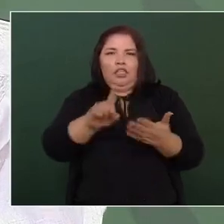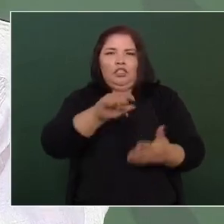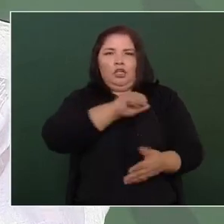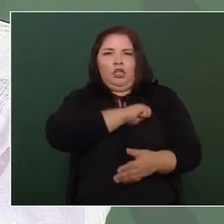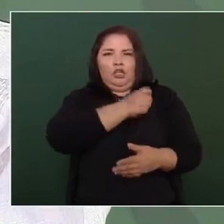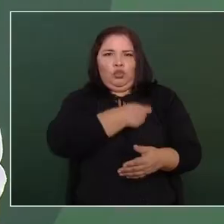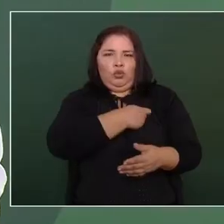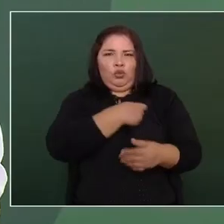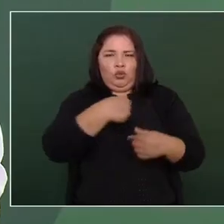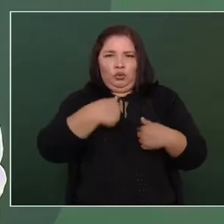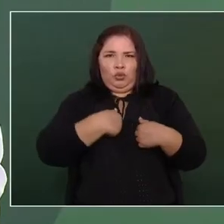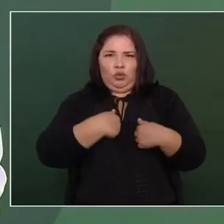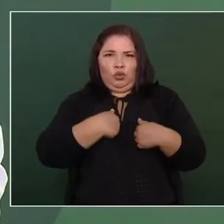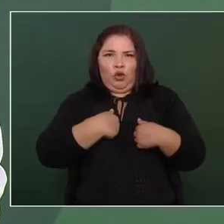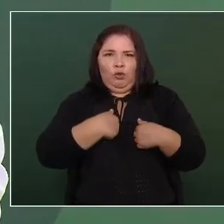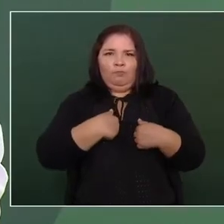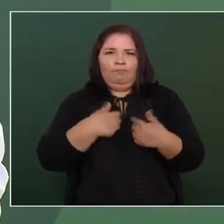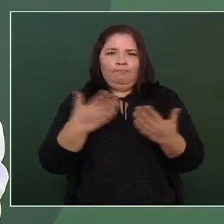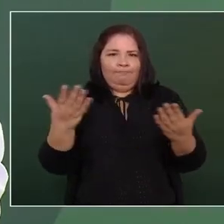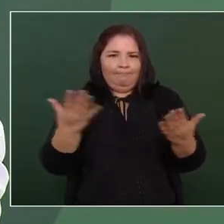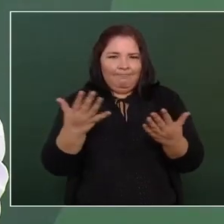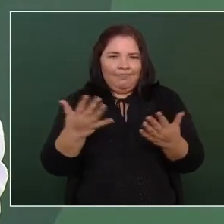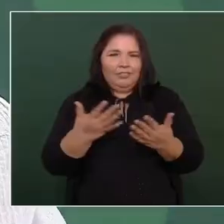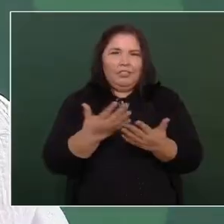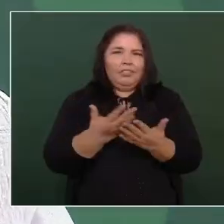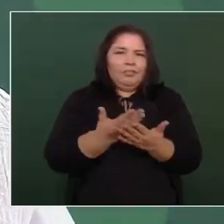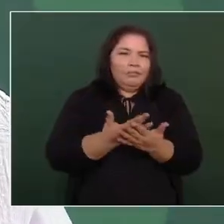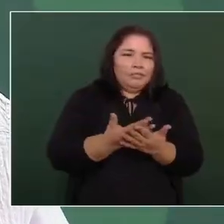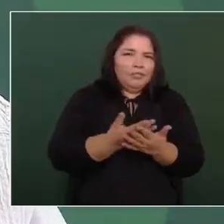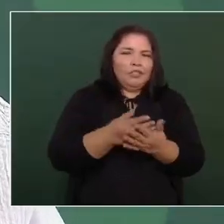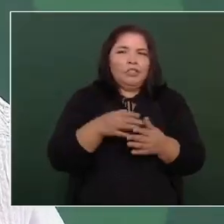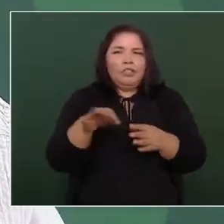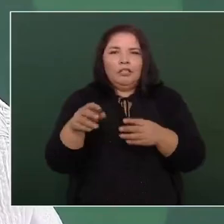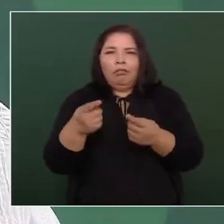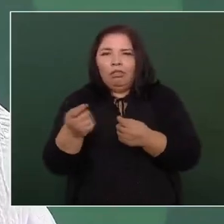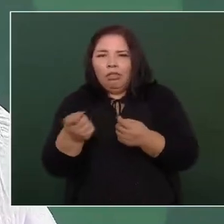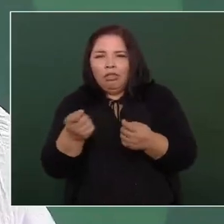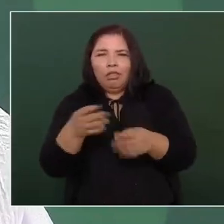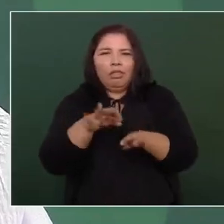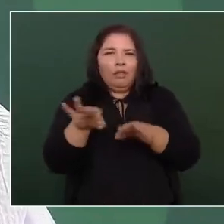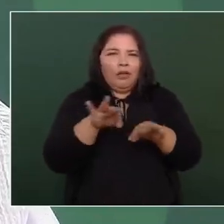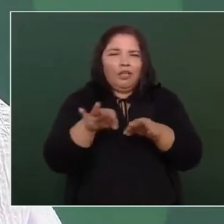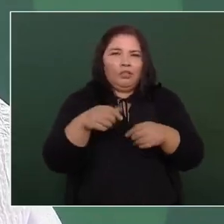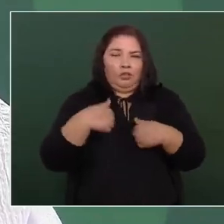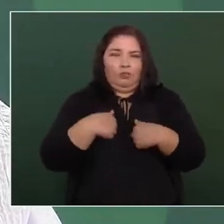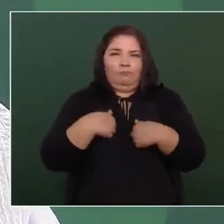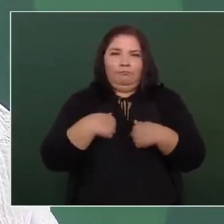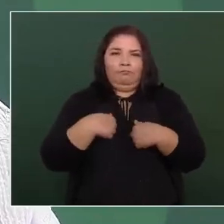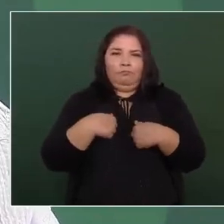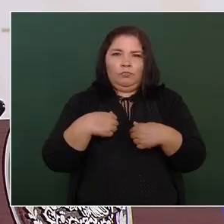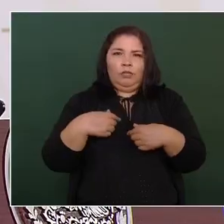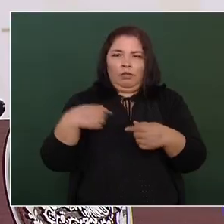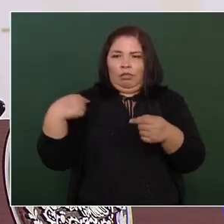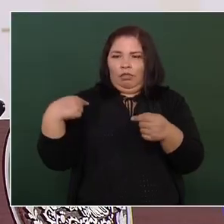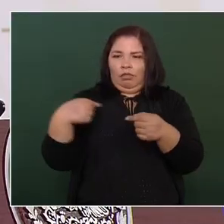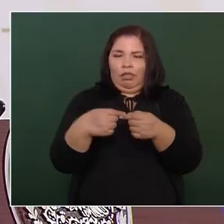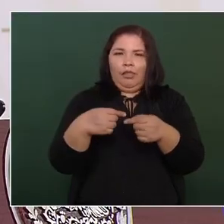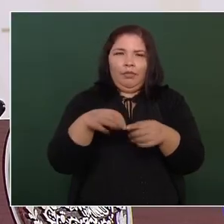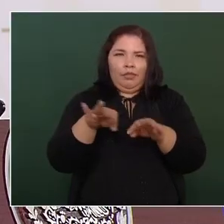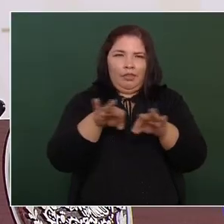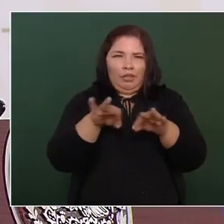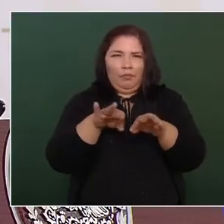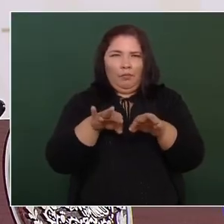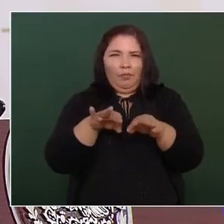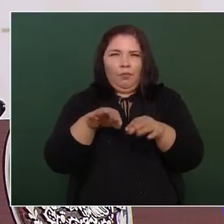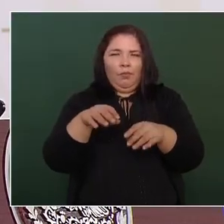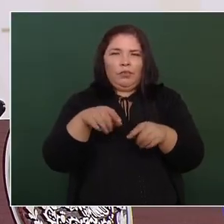uno de mis pendientes y todo este tiempo me voy a dedicar a eso. O